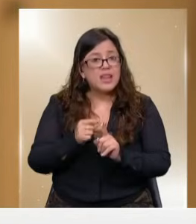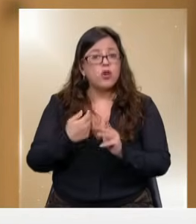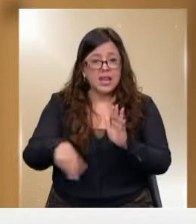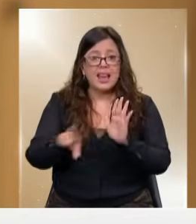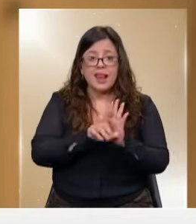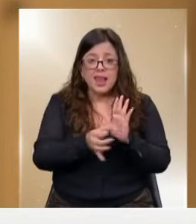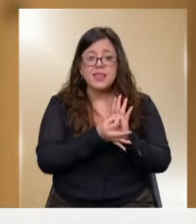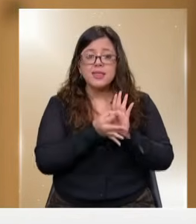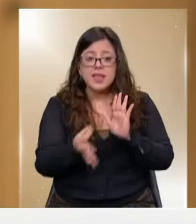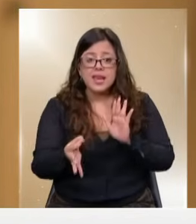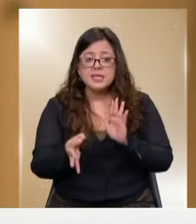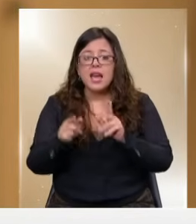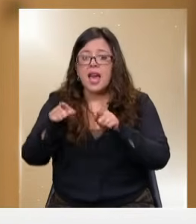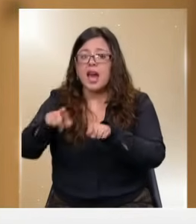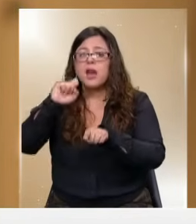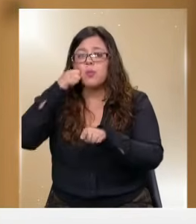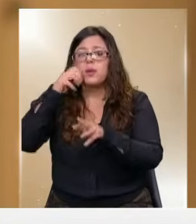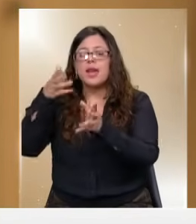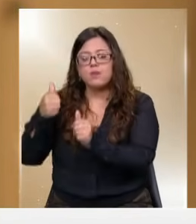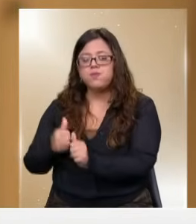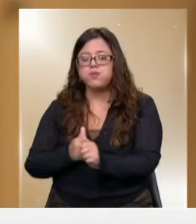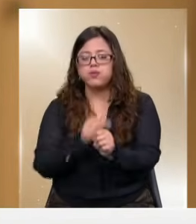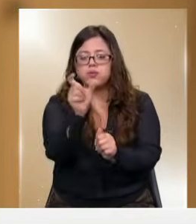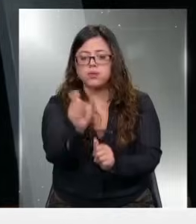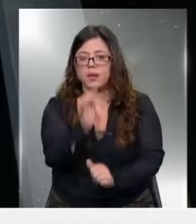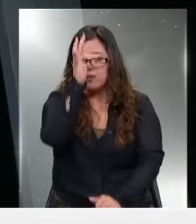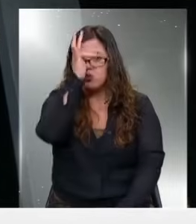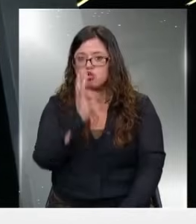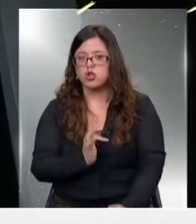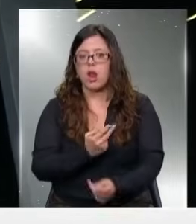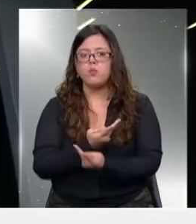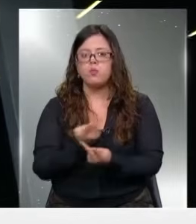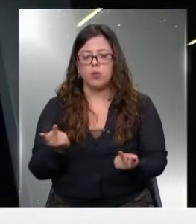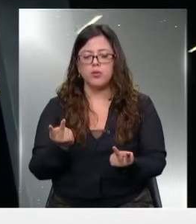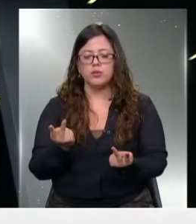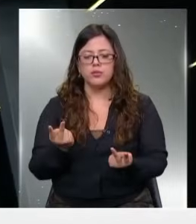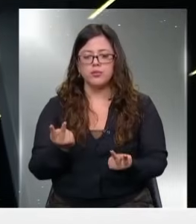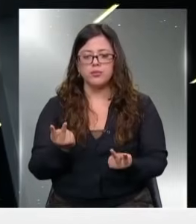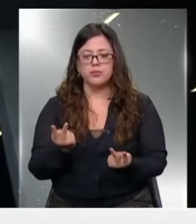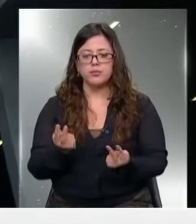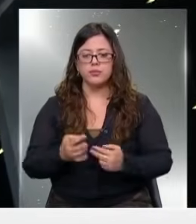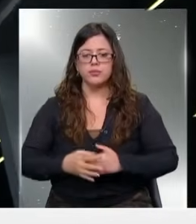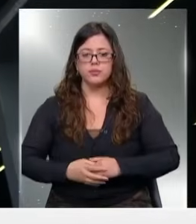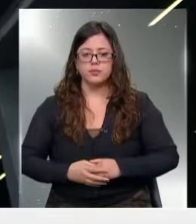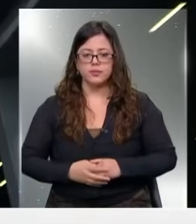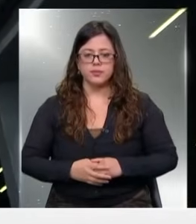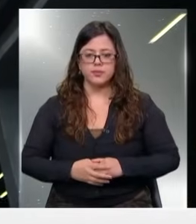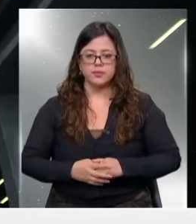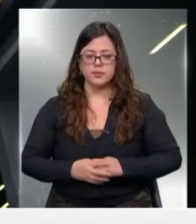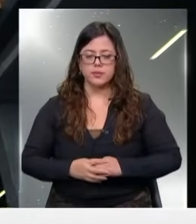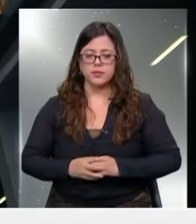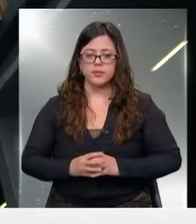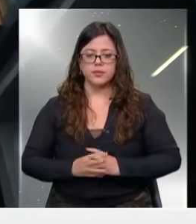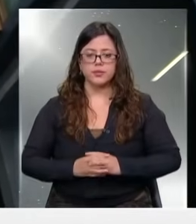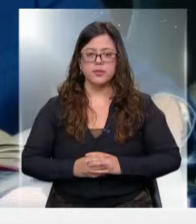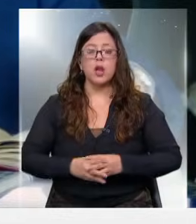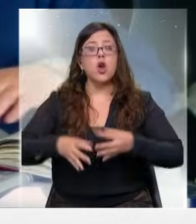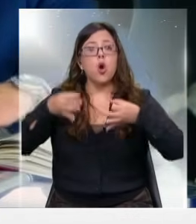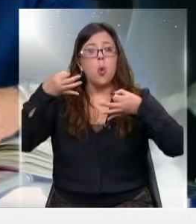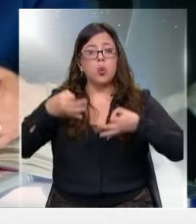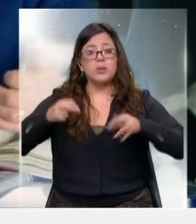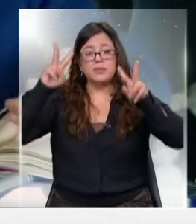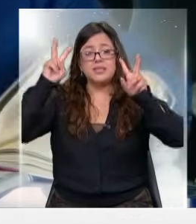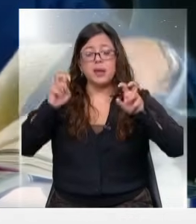ley, corresponde que persigamos a ese funcionario público. En un eventual